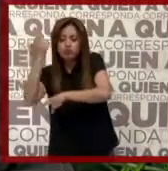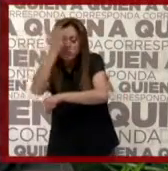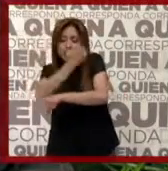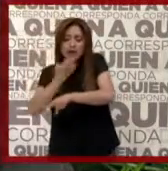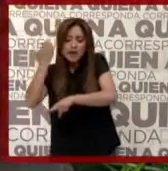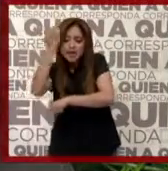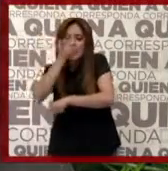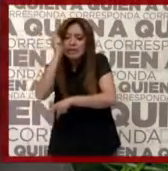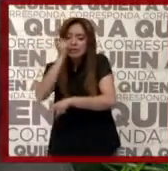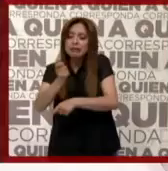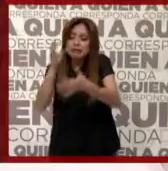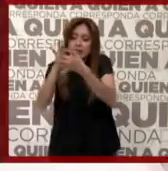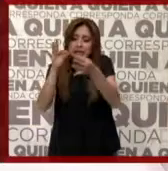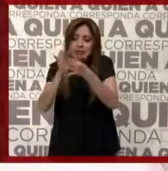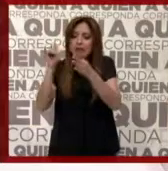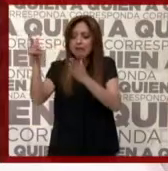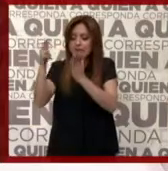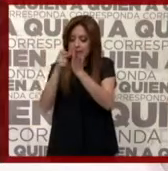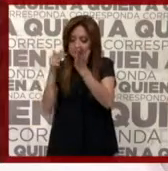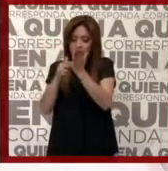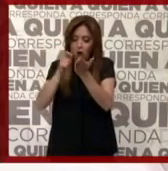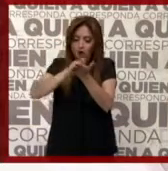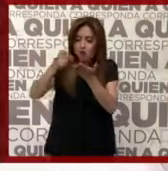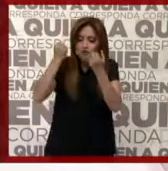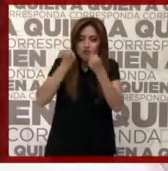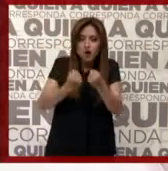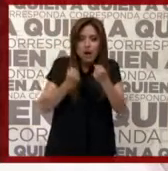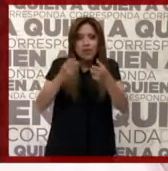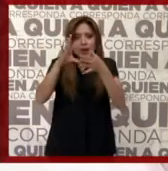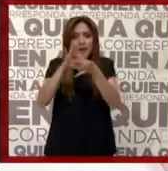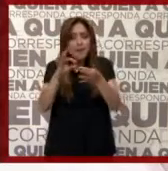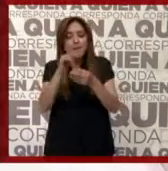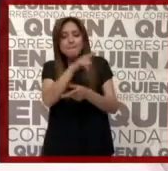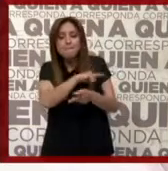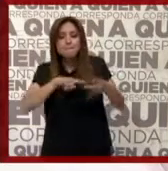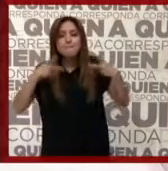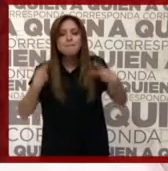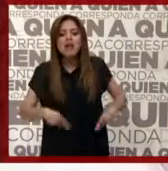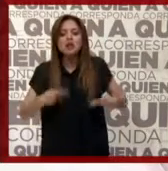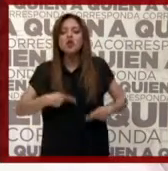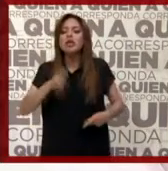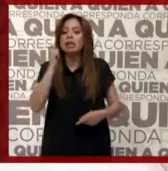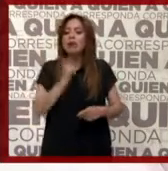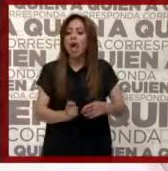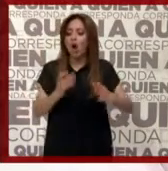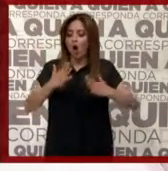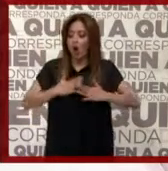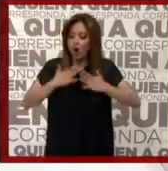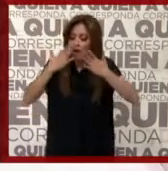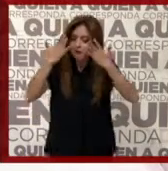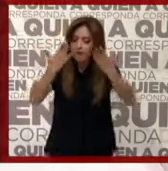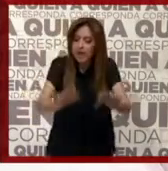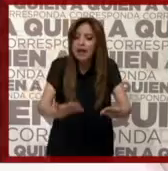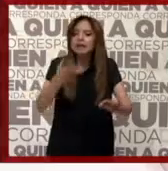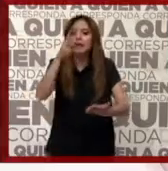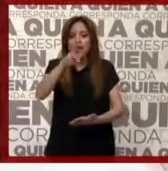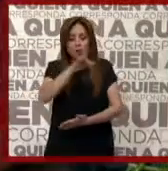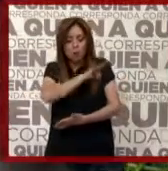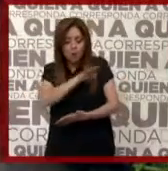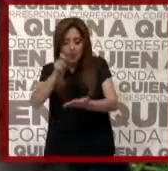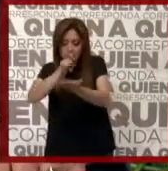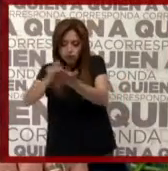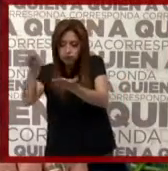riguroso o confidencial sólido técnicamente y la gente puede tener confianza de que así es para la resolución que